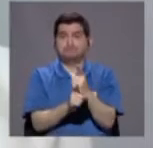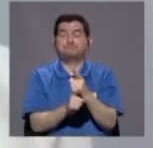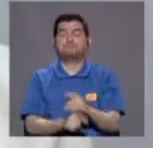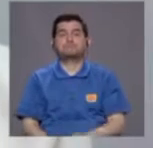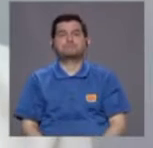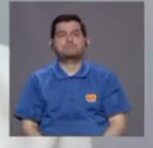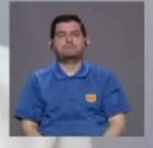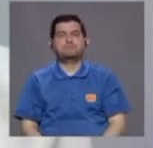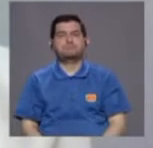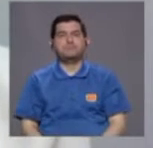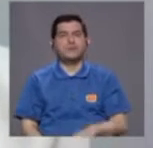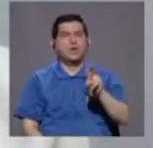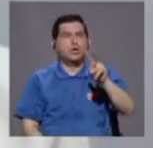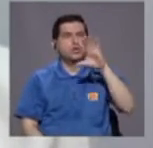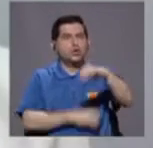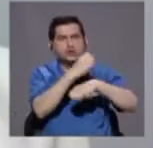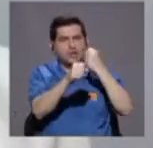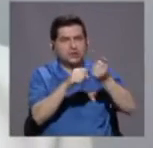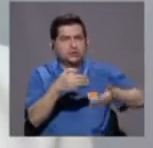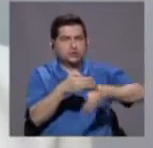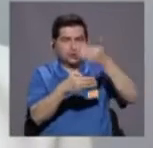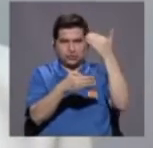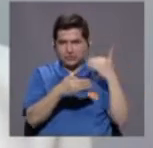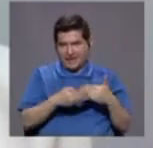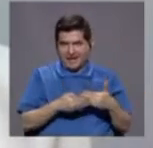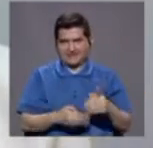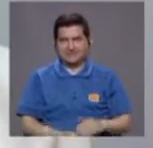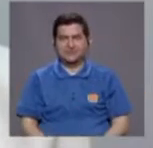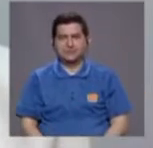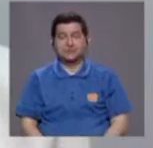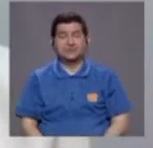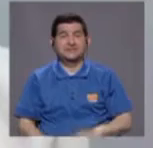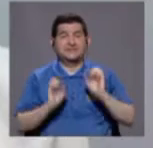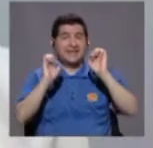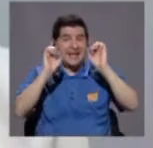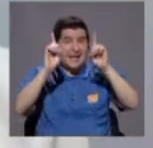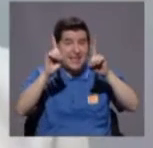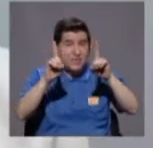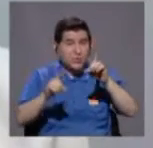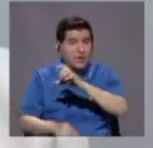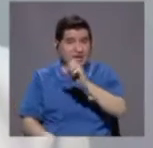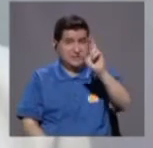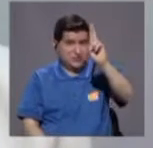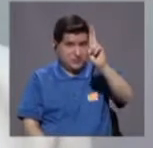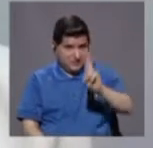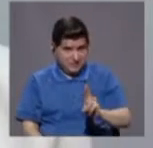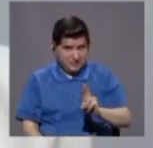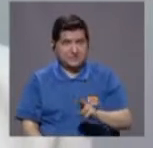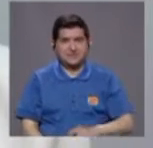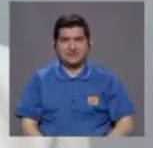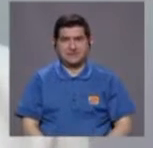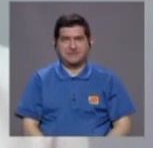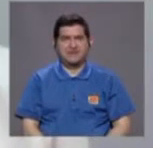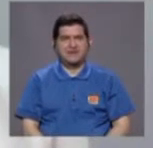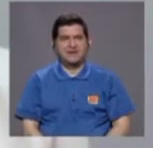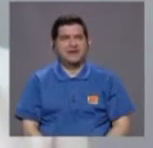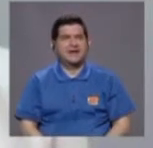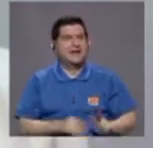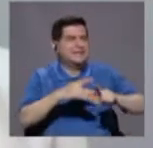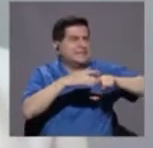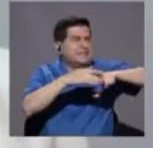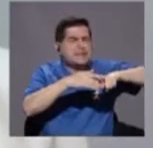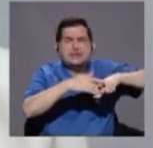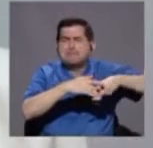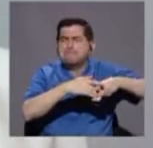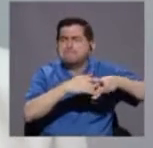hace 200 años, la educación costarricense apenas iba a empezar a